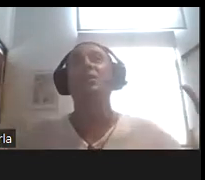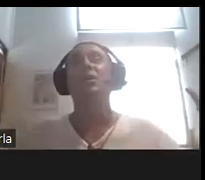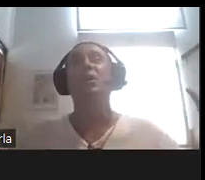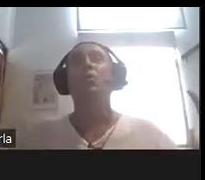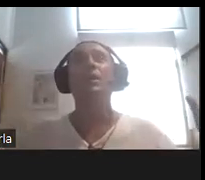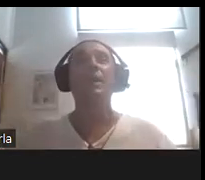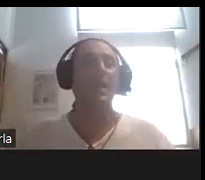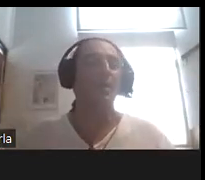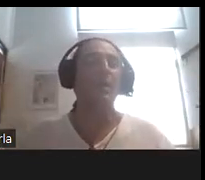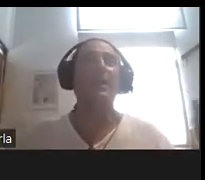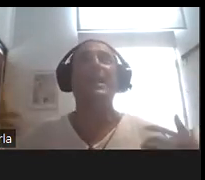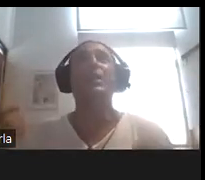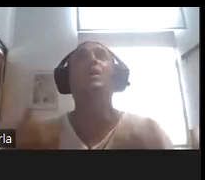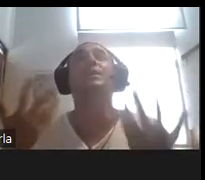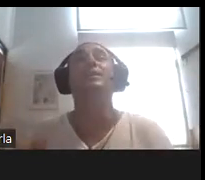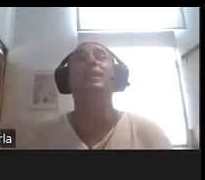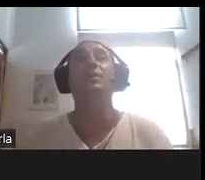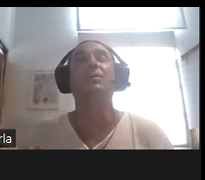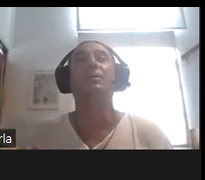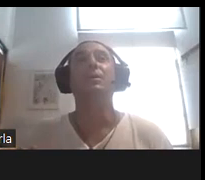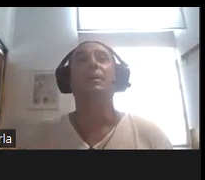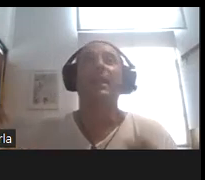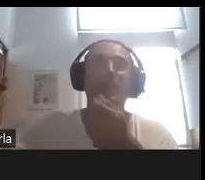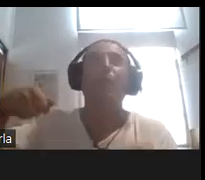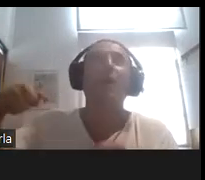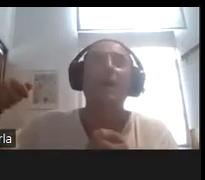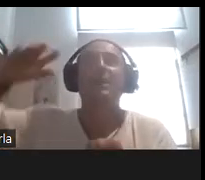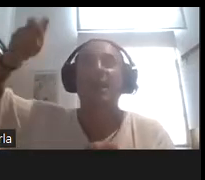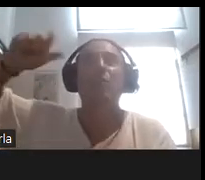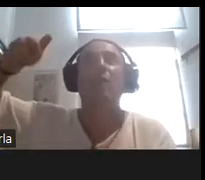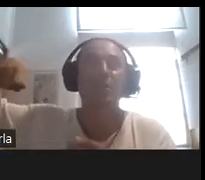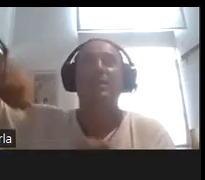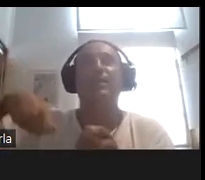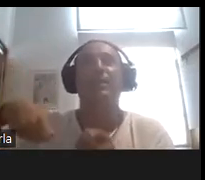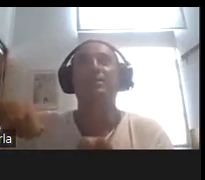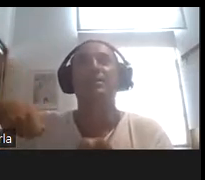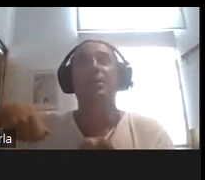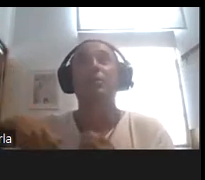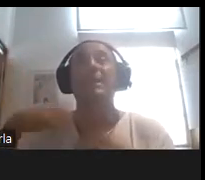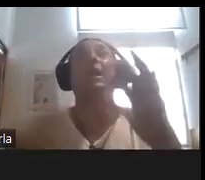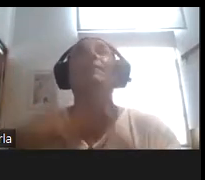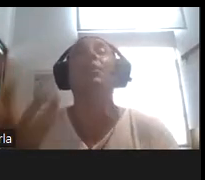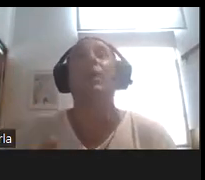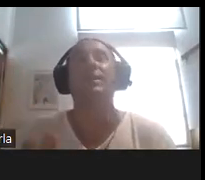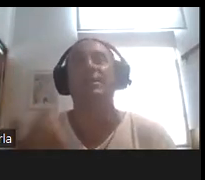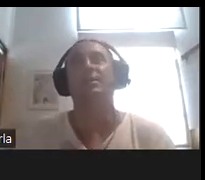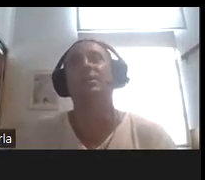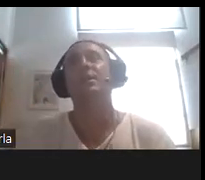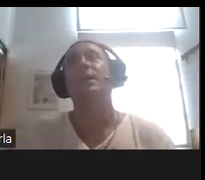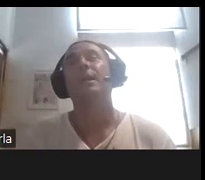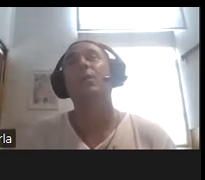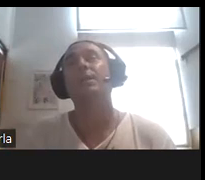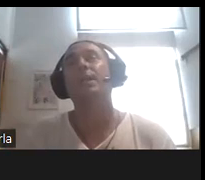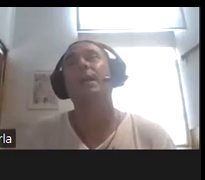inundando, no hay que generar ningún incentivo para que se pongan a cerrar los caños y a trapear, ¿no? Naturalmente lo van a hacer.